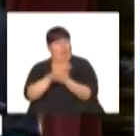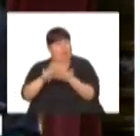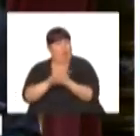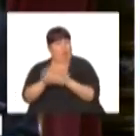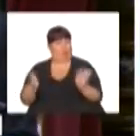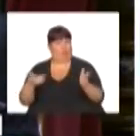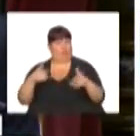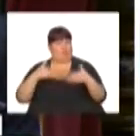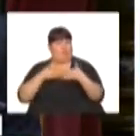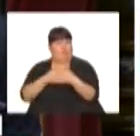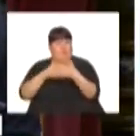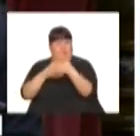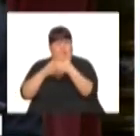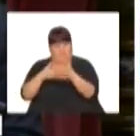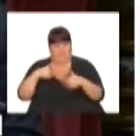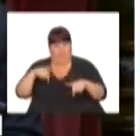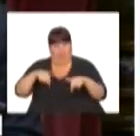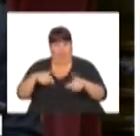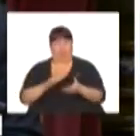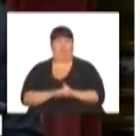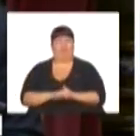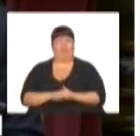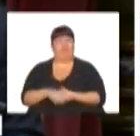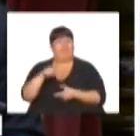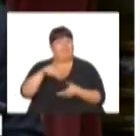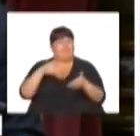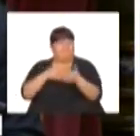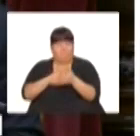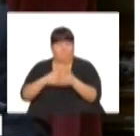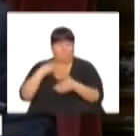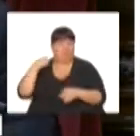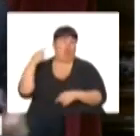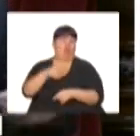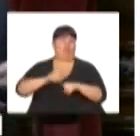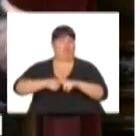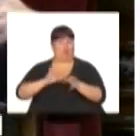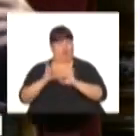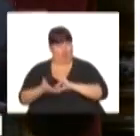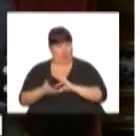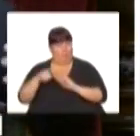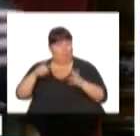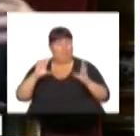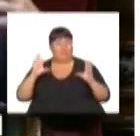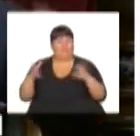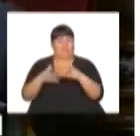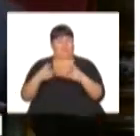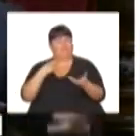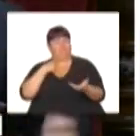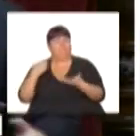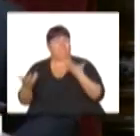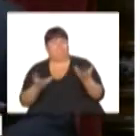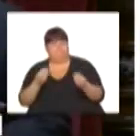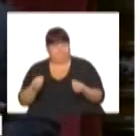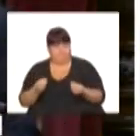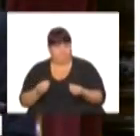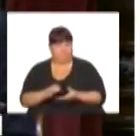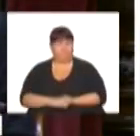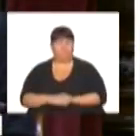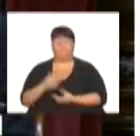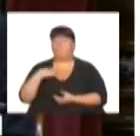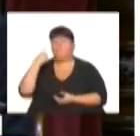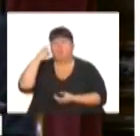hoy te digo, hoy el gobierno hoy se movió con inteligencia. Me los imagino